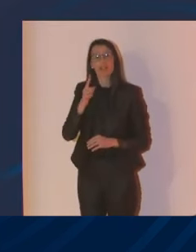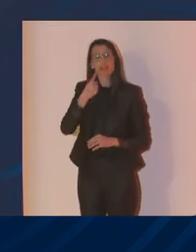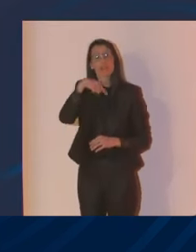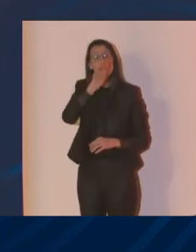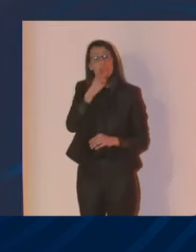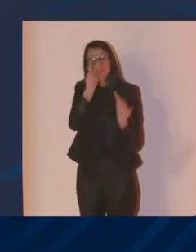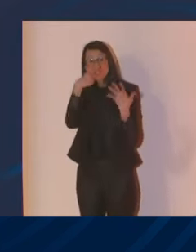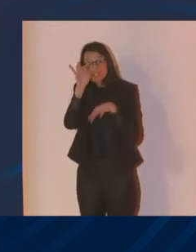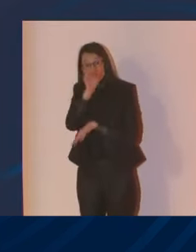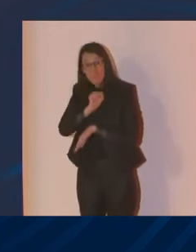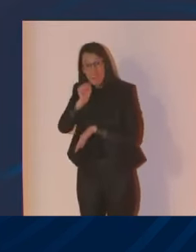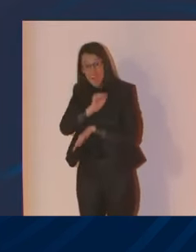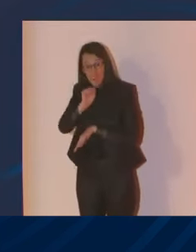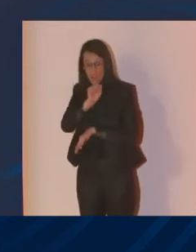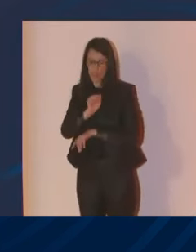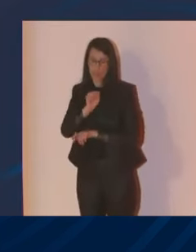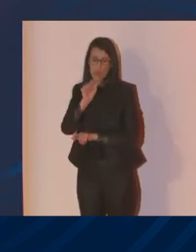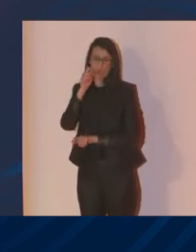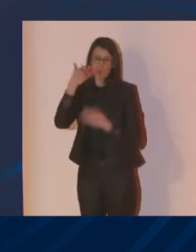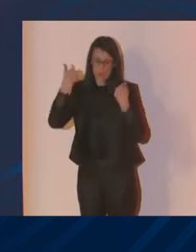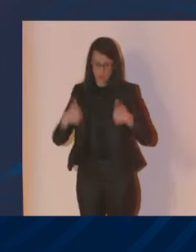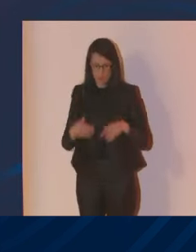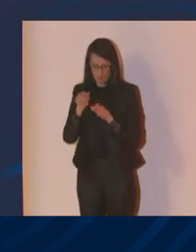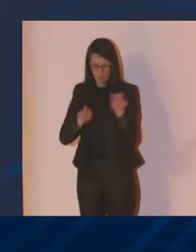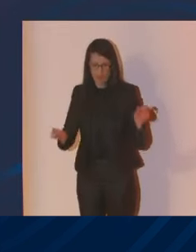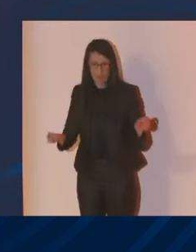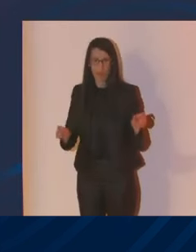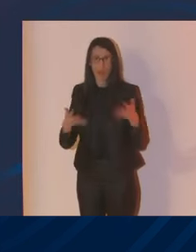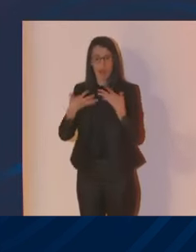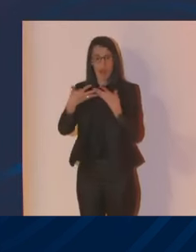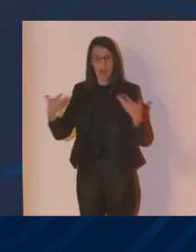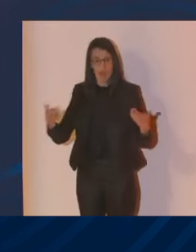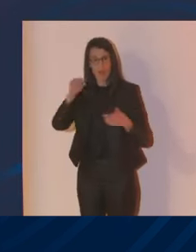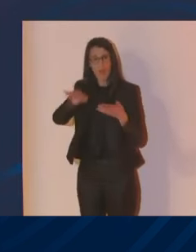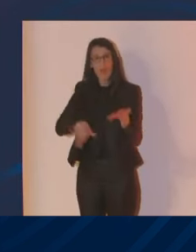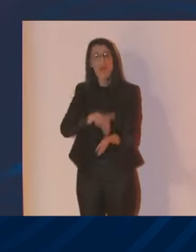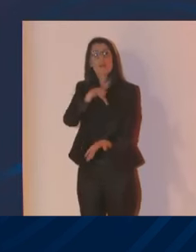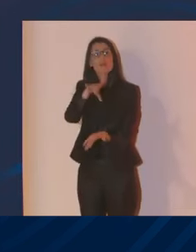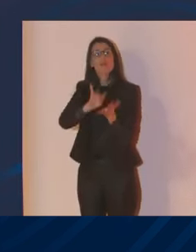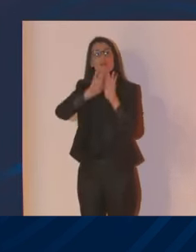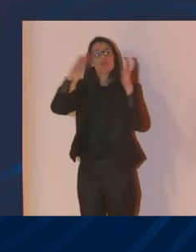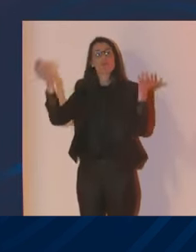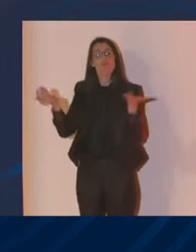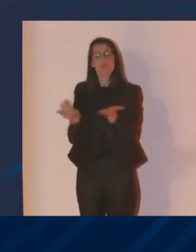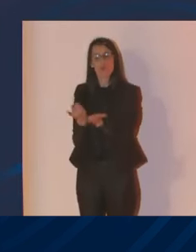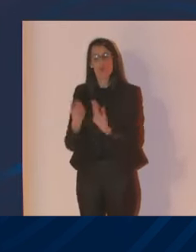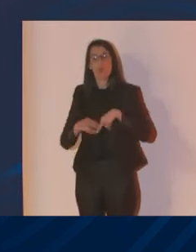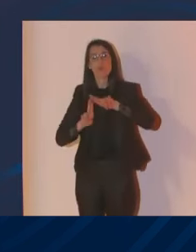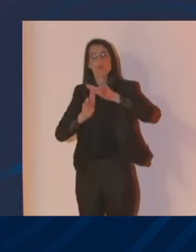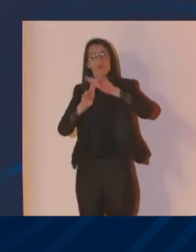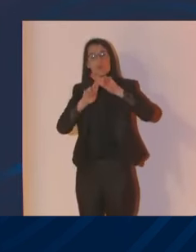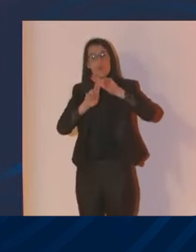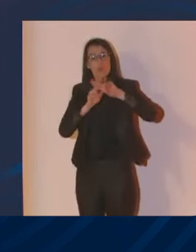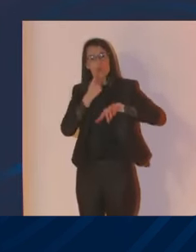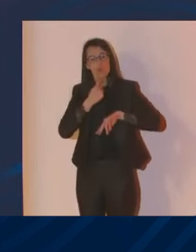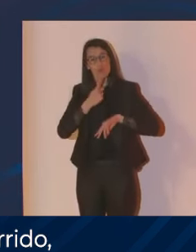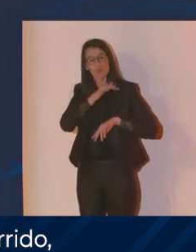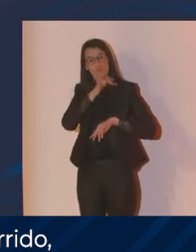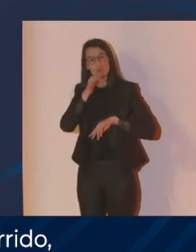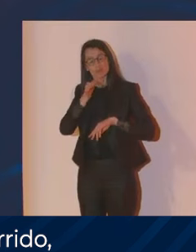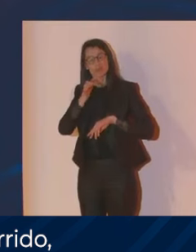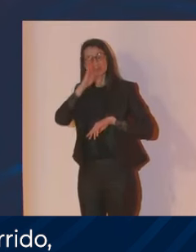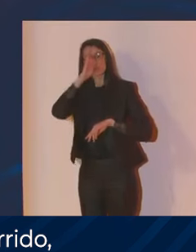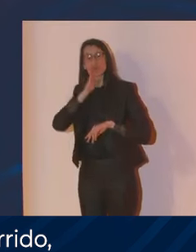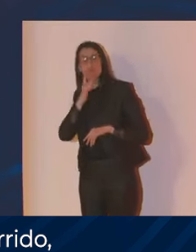160 años de humanidad. Es el lema con el que celebramos este año el Día Mundial de la Cruz Roja y la Media Luna Roja. Es un